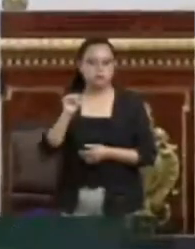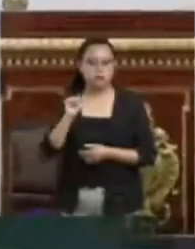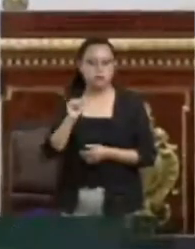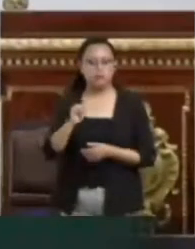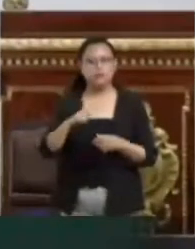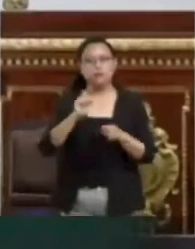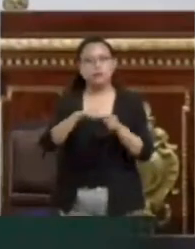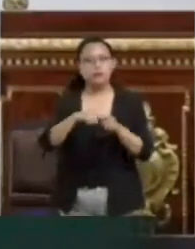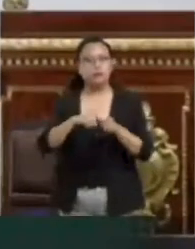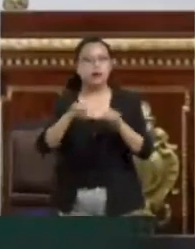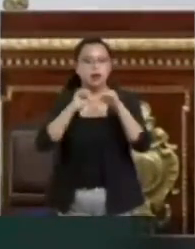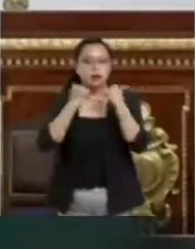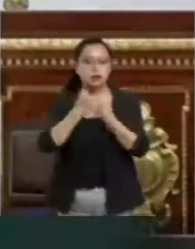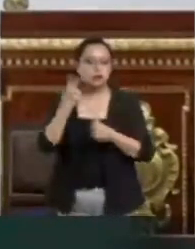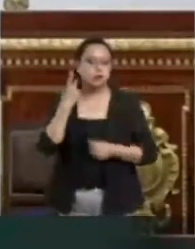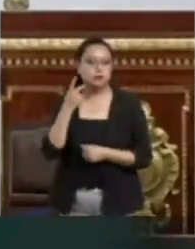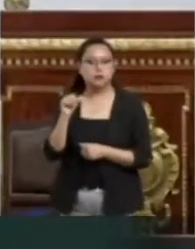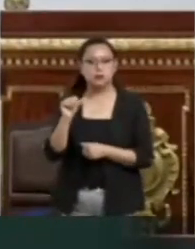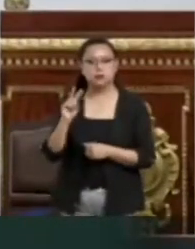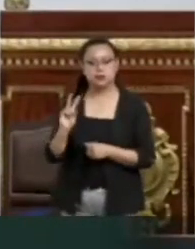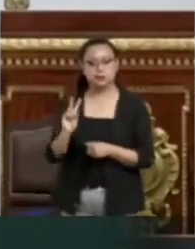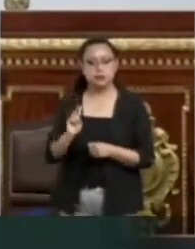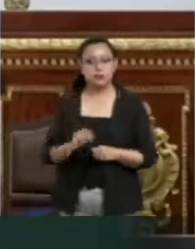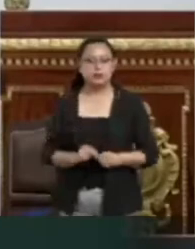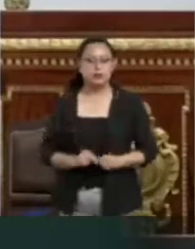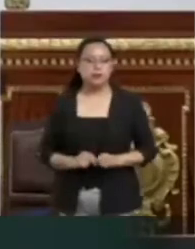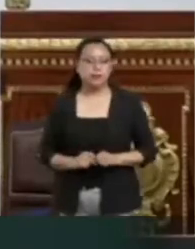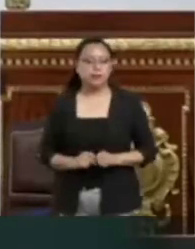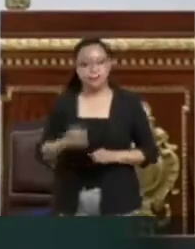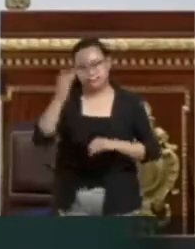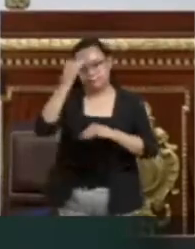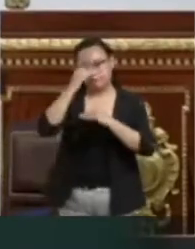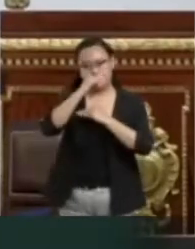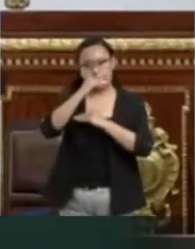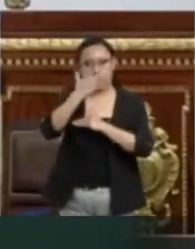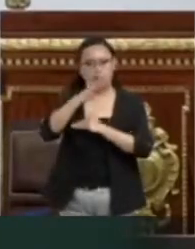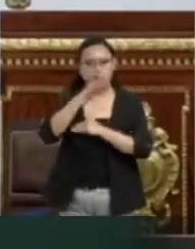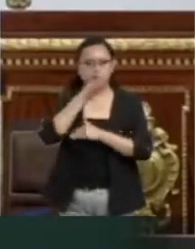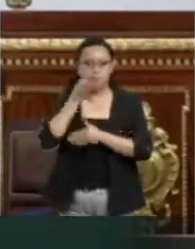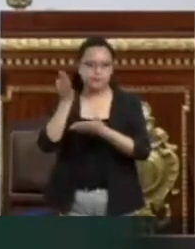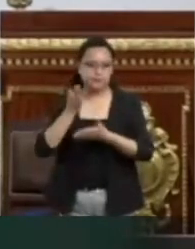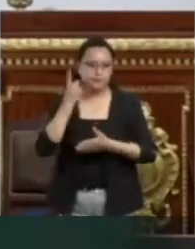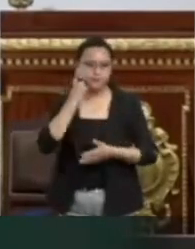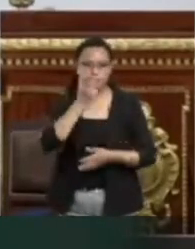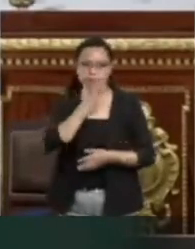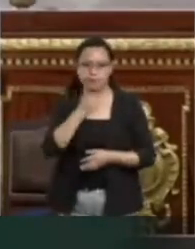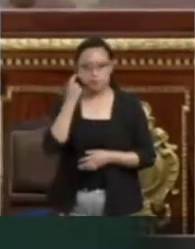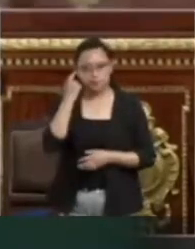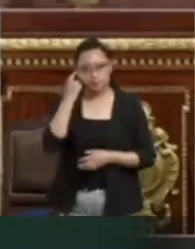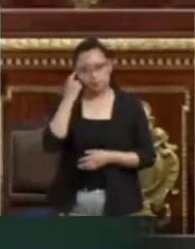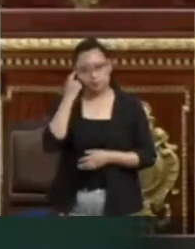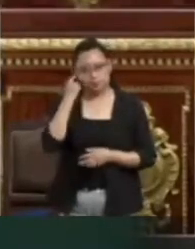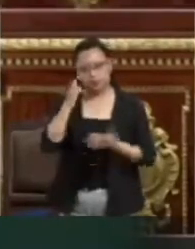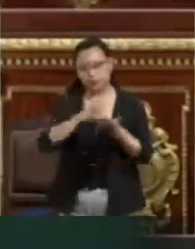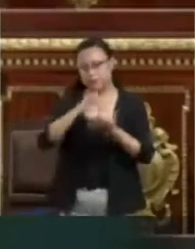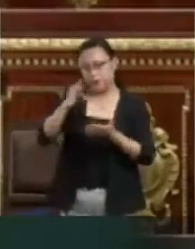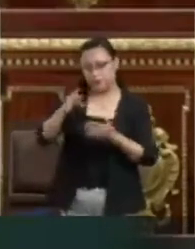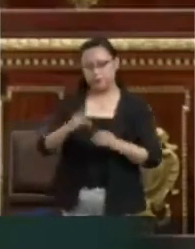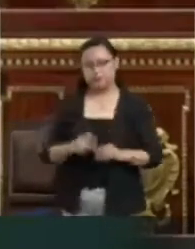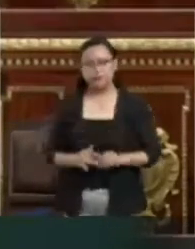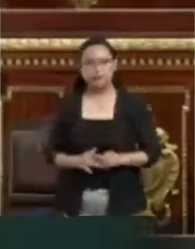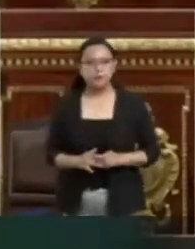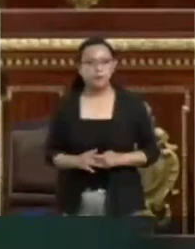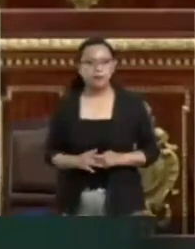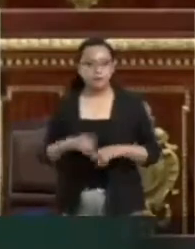El diputado Jesús Sesma propuso una reforma al artículo 5 de la Ley de Derecho al Acceso, Disposición y Saneamiento del Agua de la Ciudad de México para que